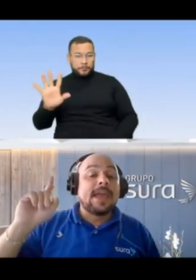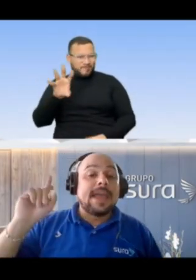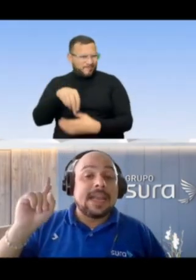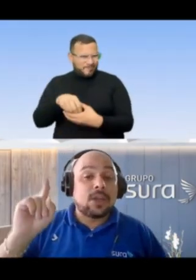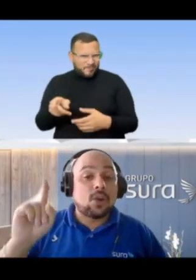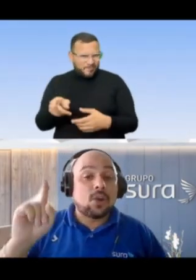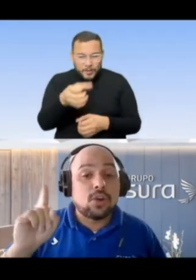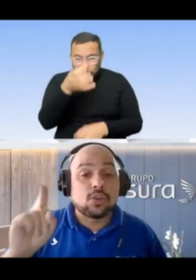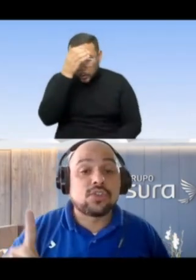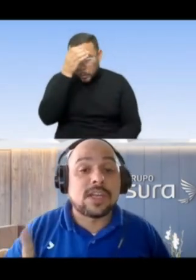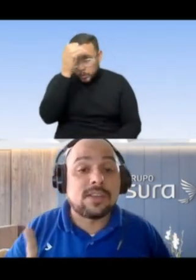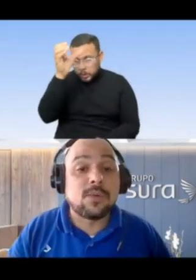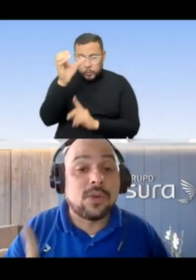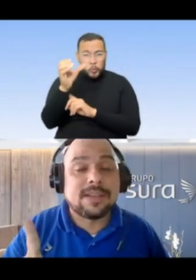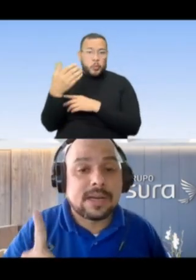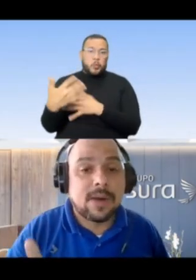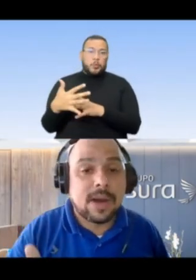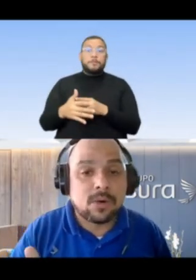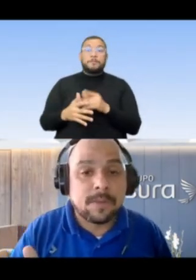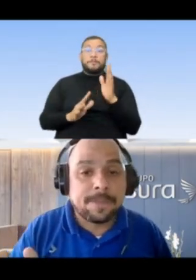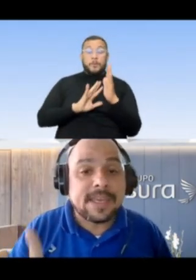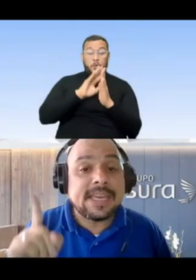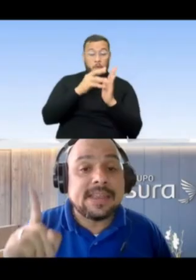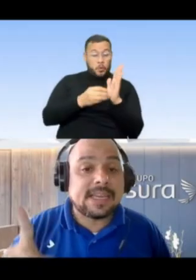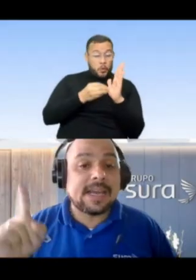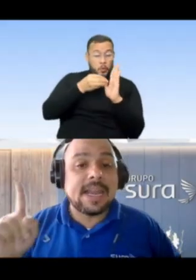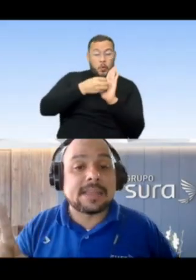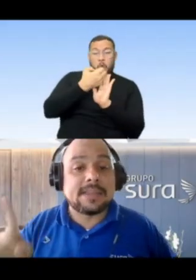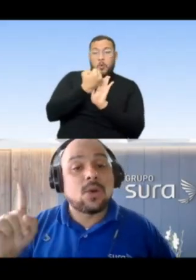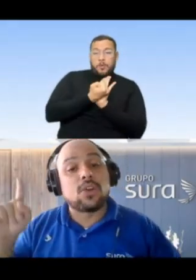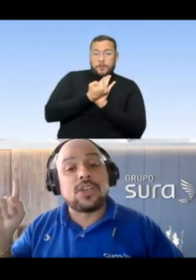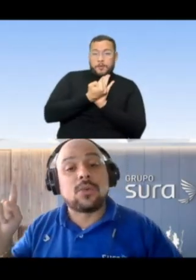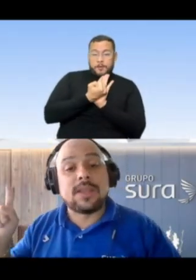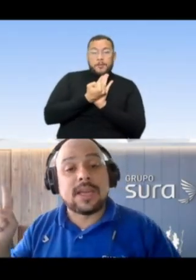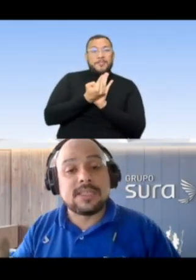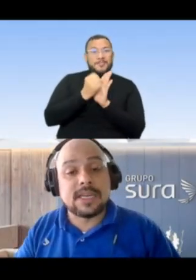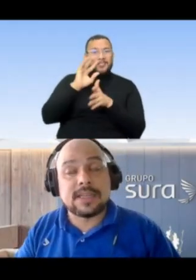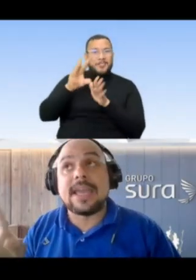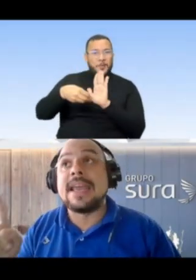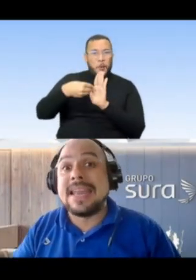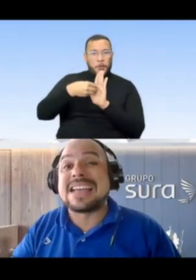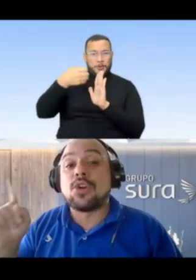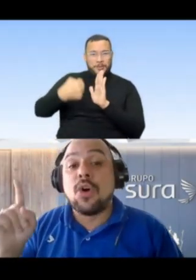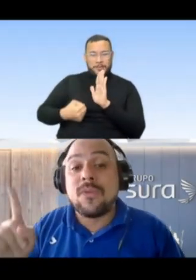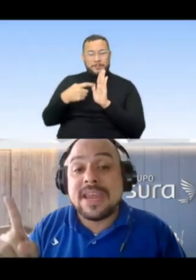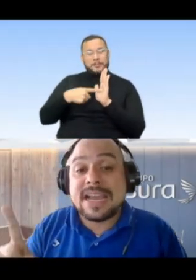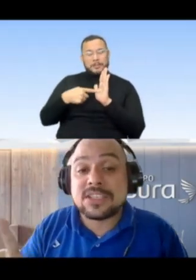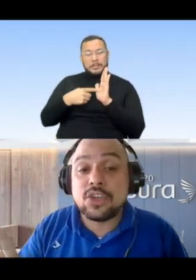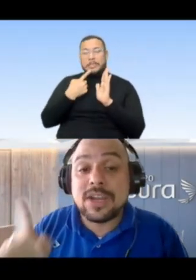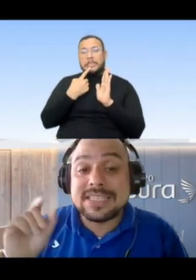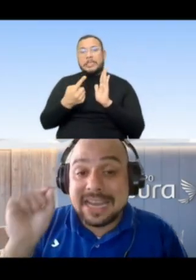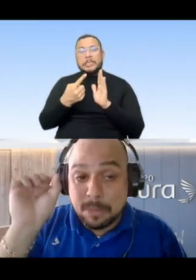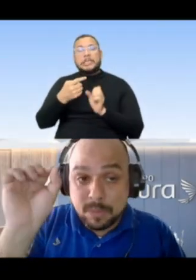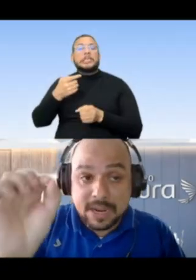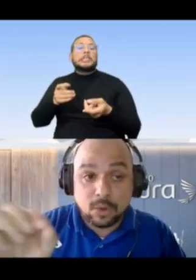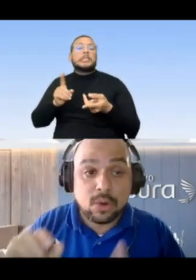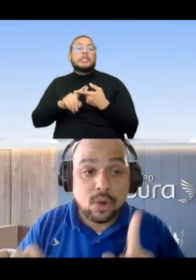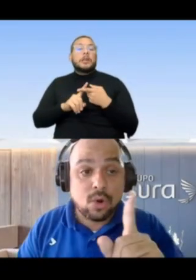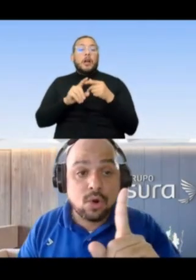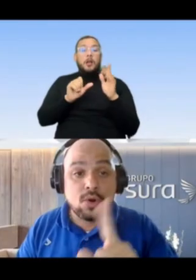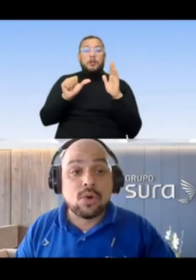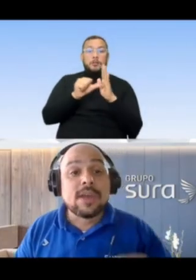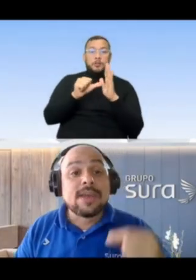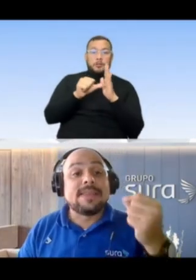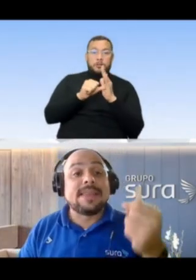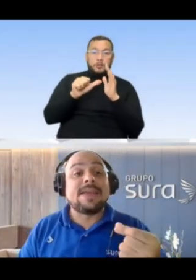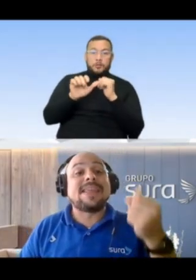Y ojo, el Código Sustantivo del Trabajo indica en el artículo 57 en las obligaciones del